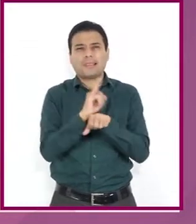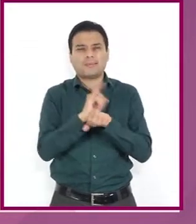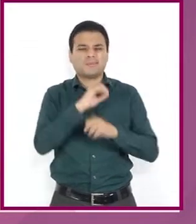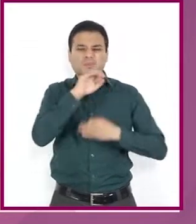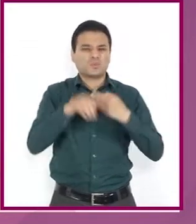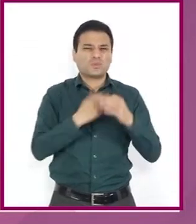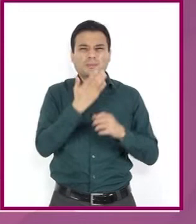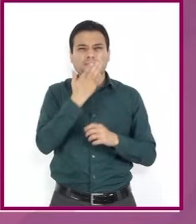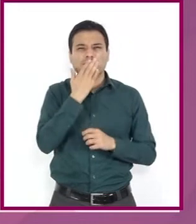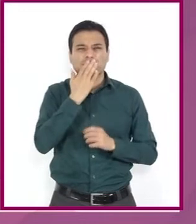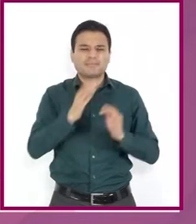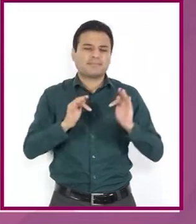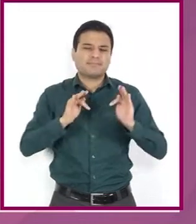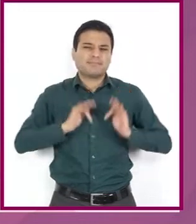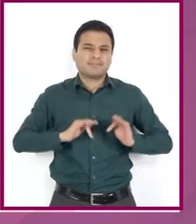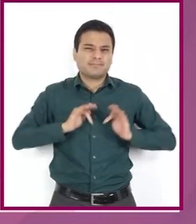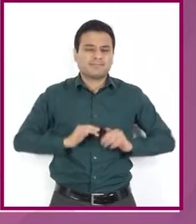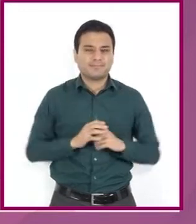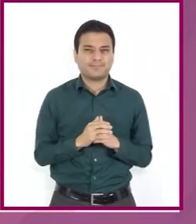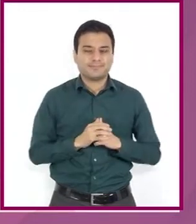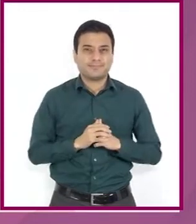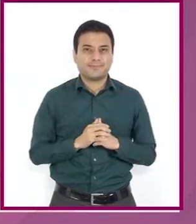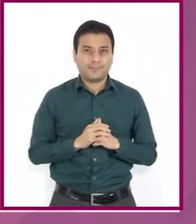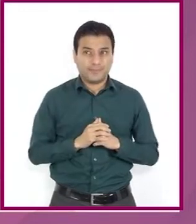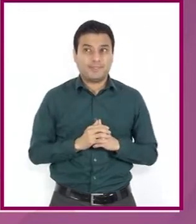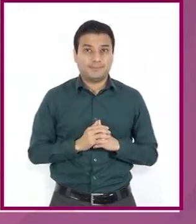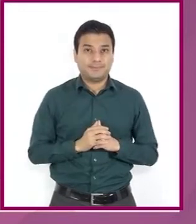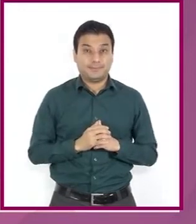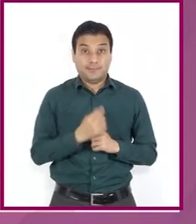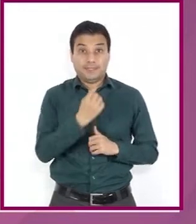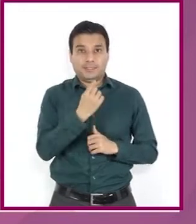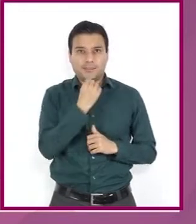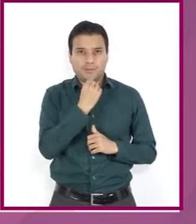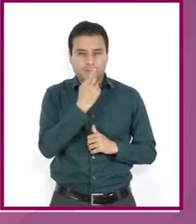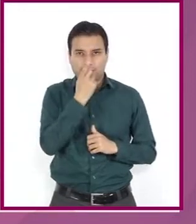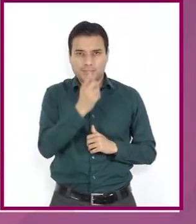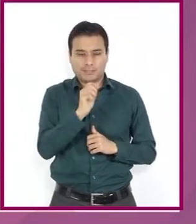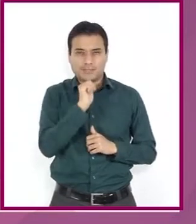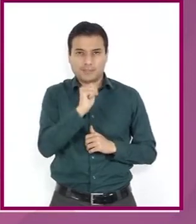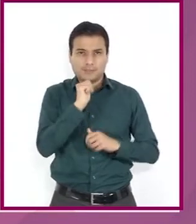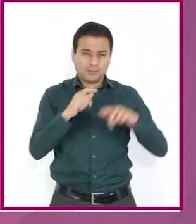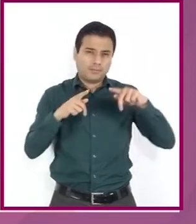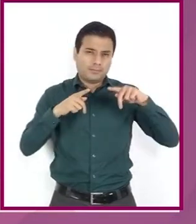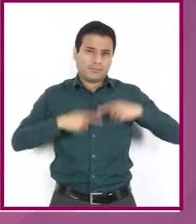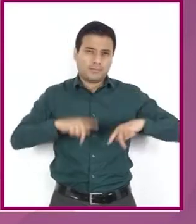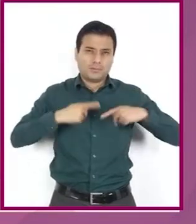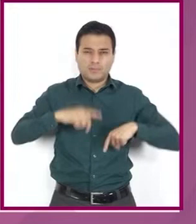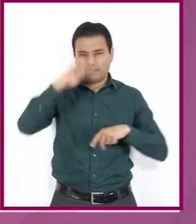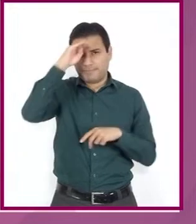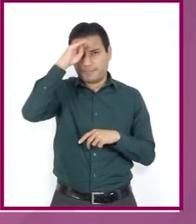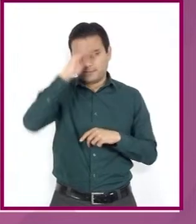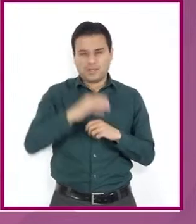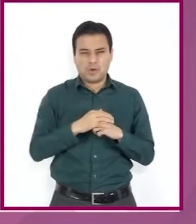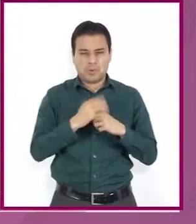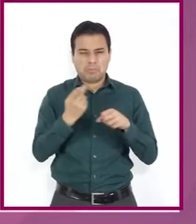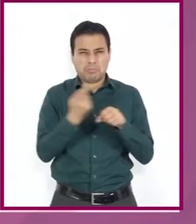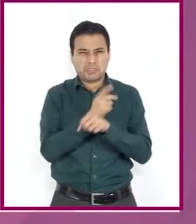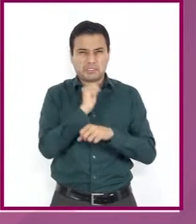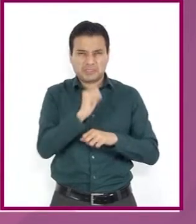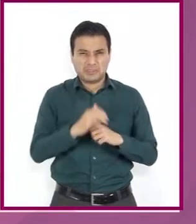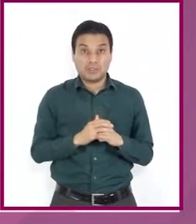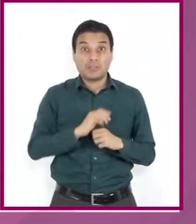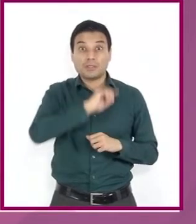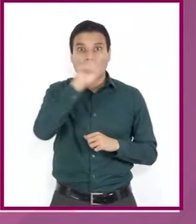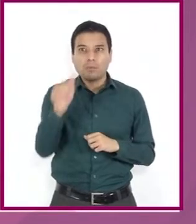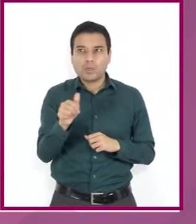todo estaba bien. Como el chico no se quejaba más, todos dieron por olvidado el asunto, hasta que el